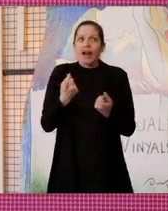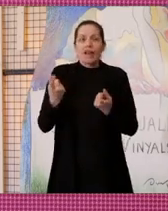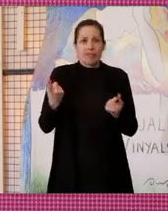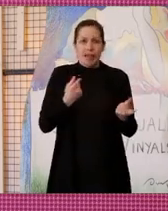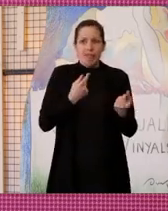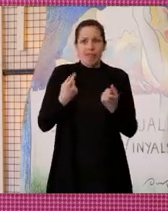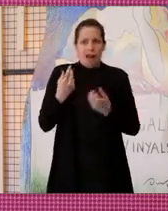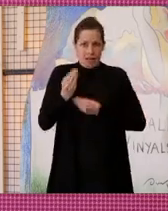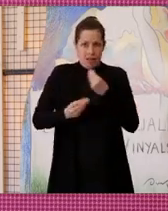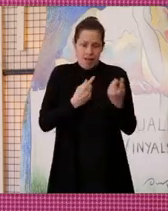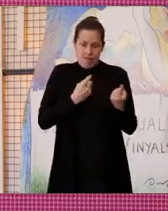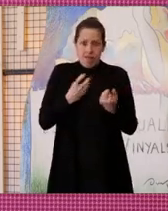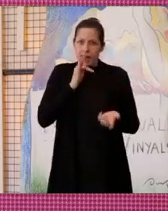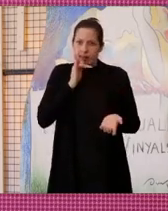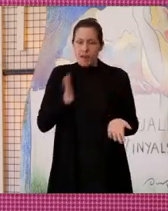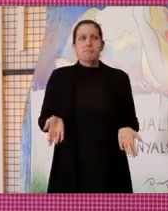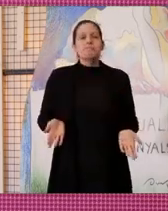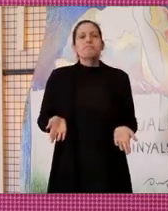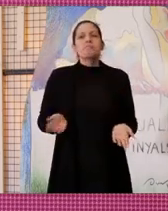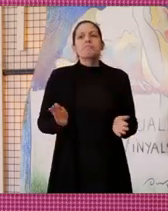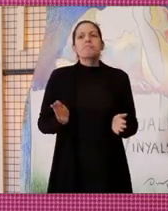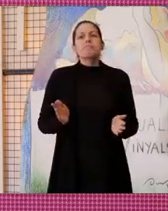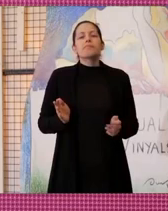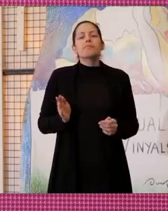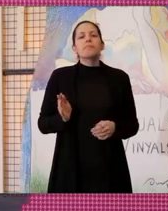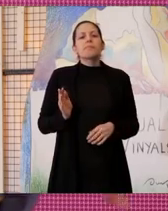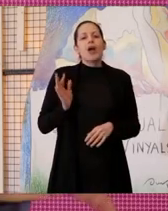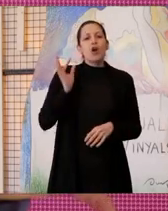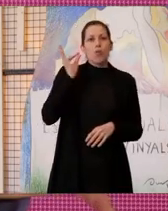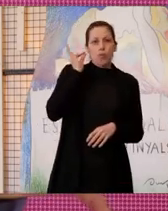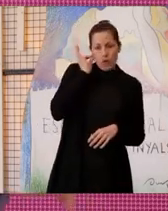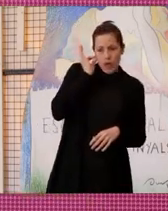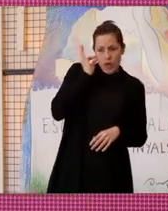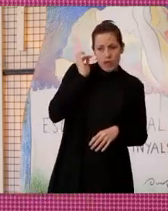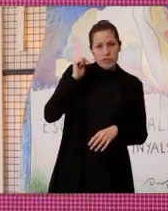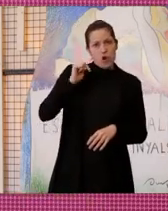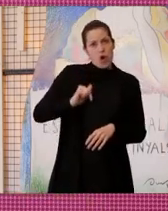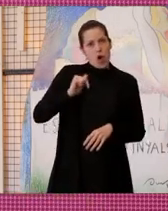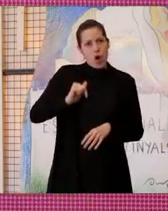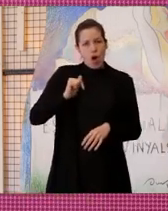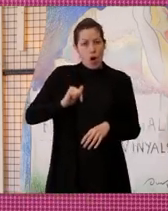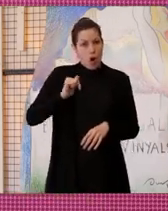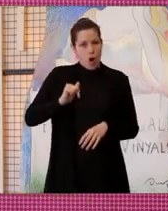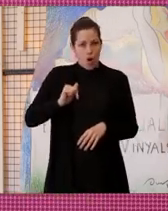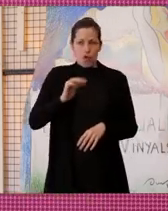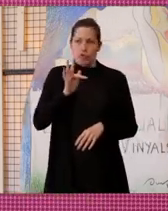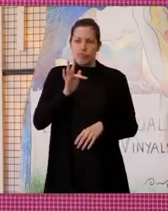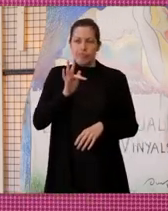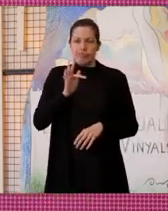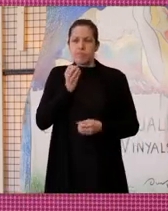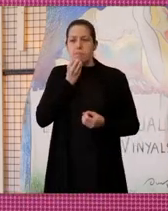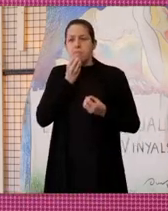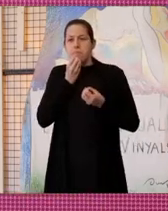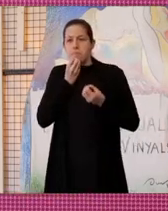Samir Amin a las mujeres les va hoy mejor que nunca pero todavía hay